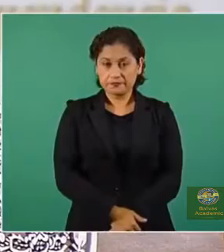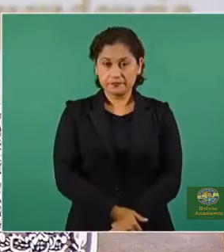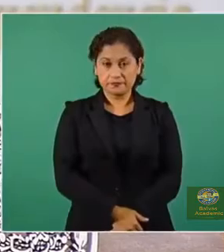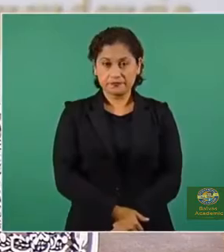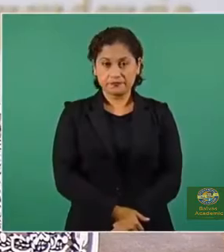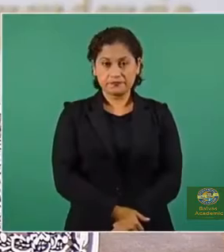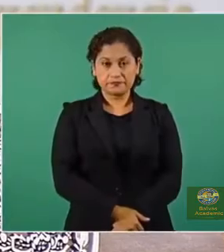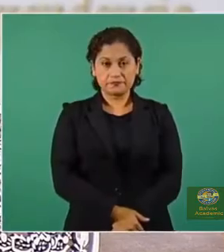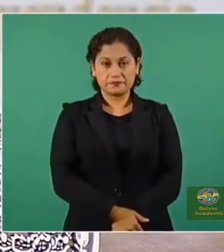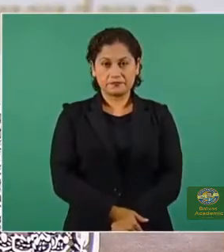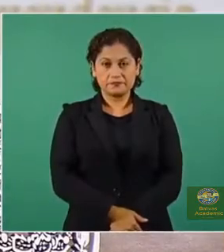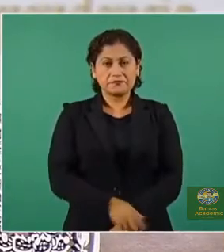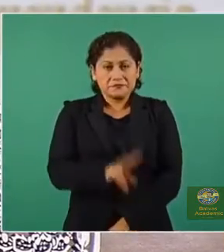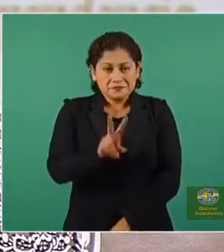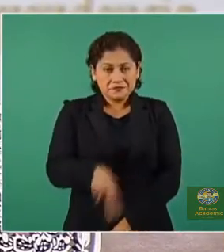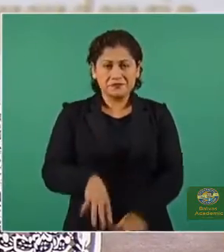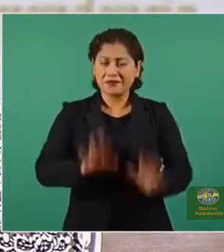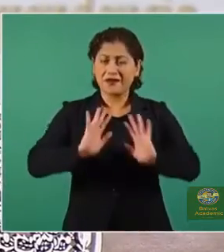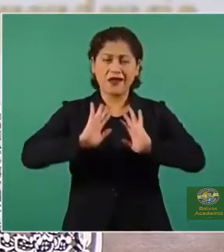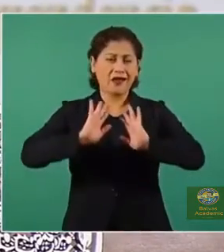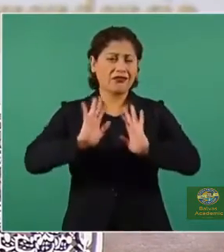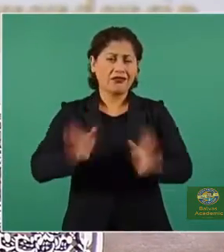Son diferencias